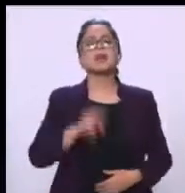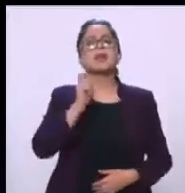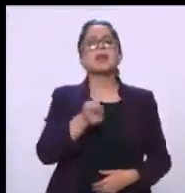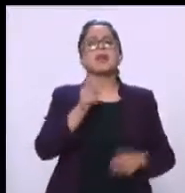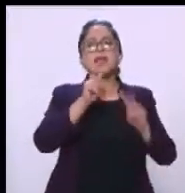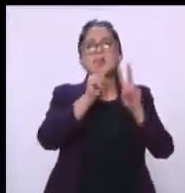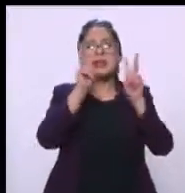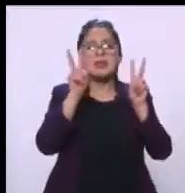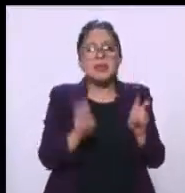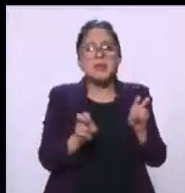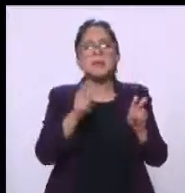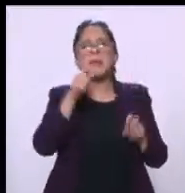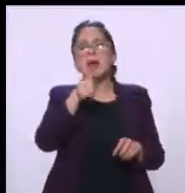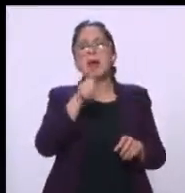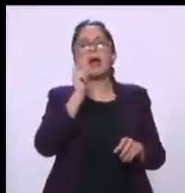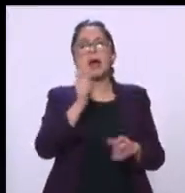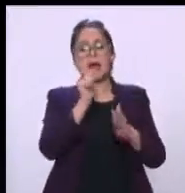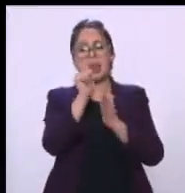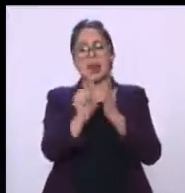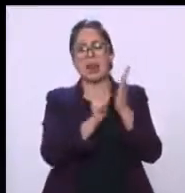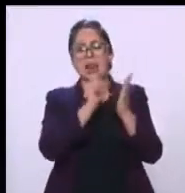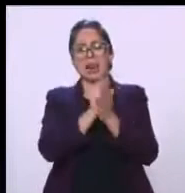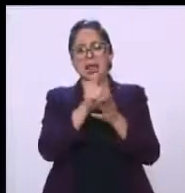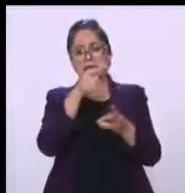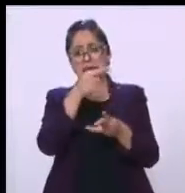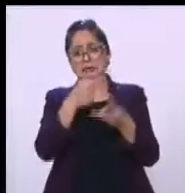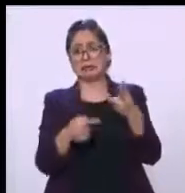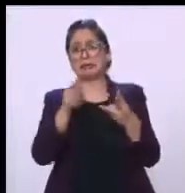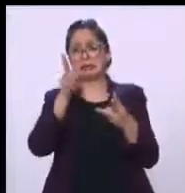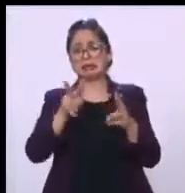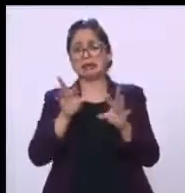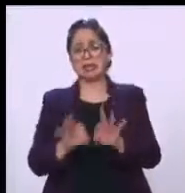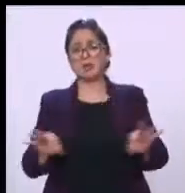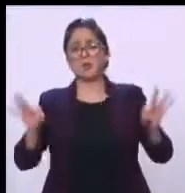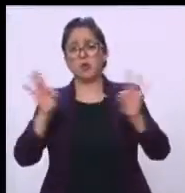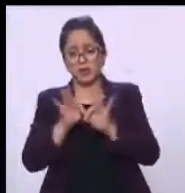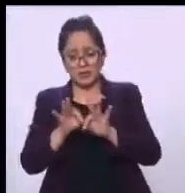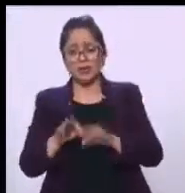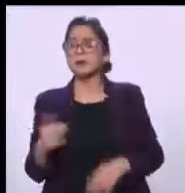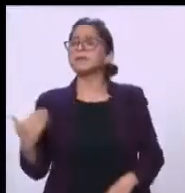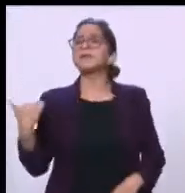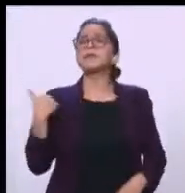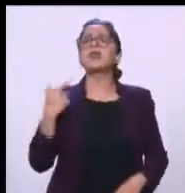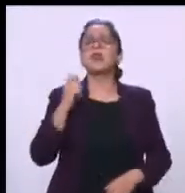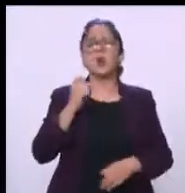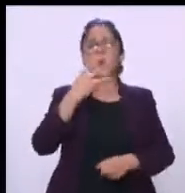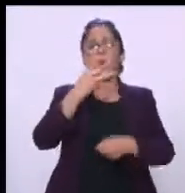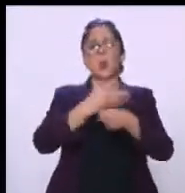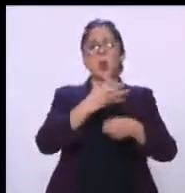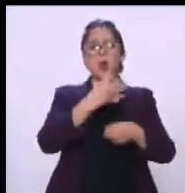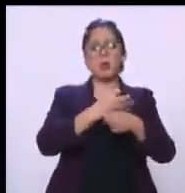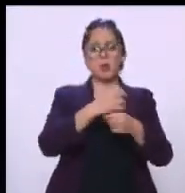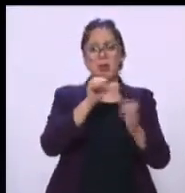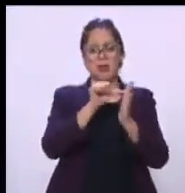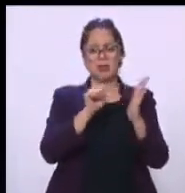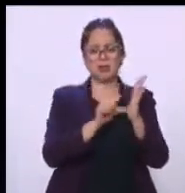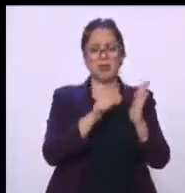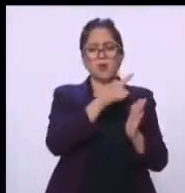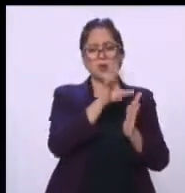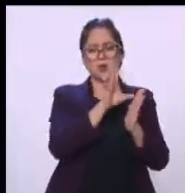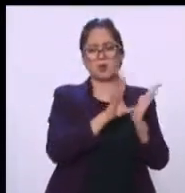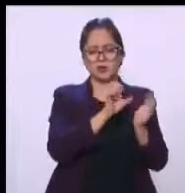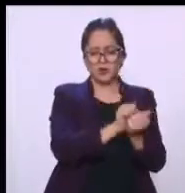parece, 3 reformas muy importantes. La reciente al 4º constitucional, que hace que los programas